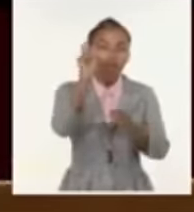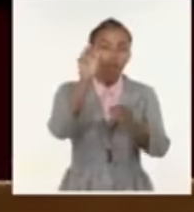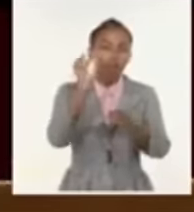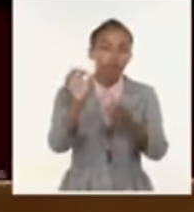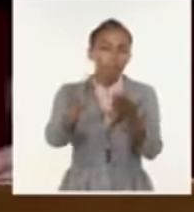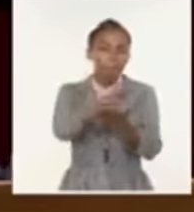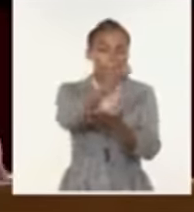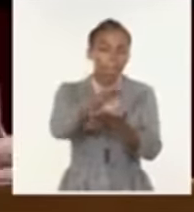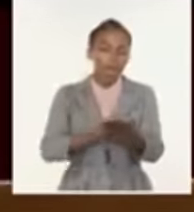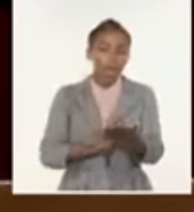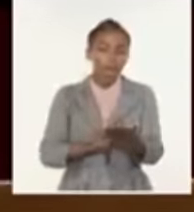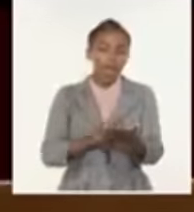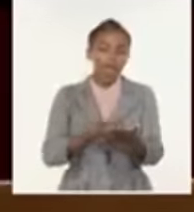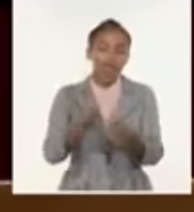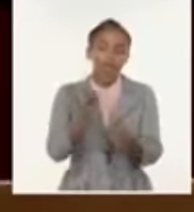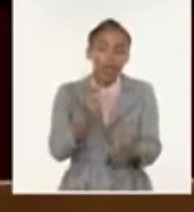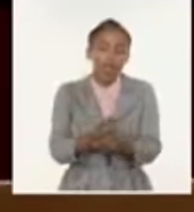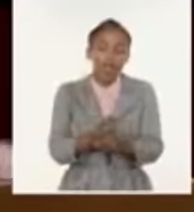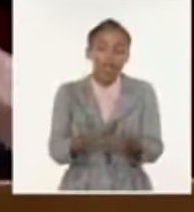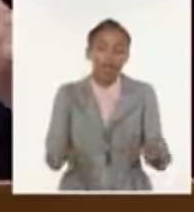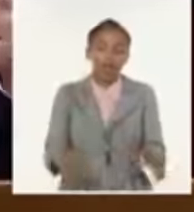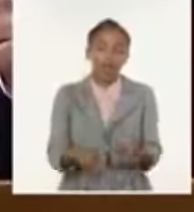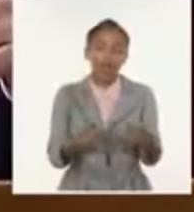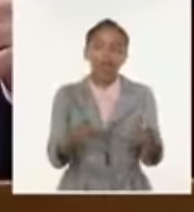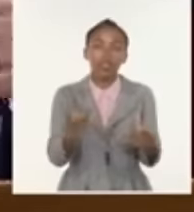ya, que van a permitir